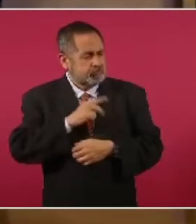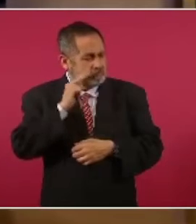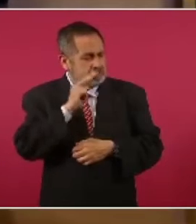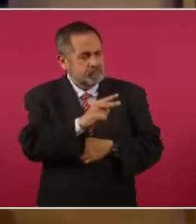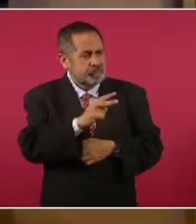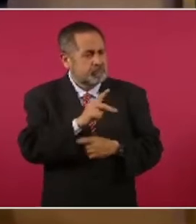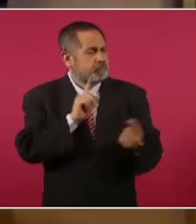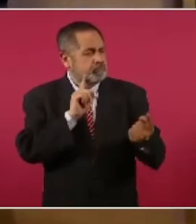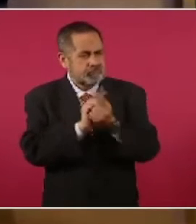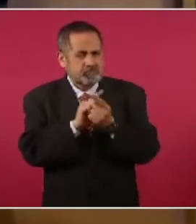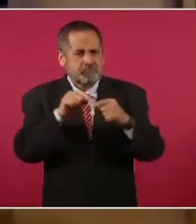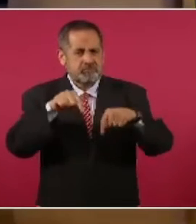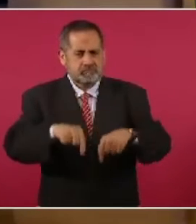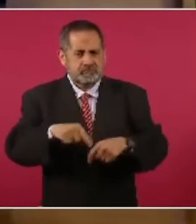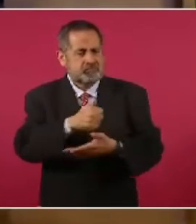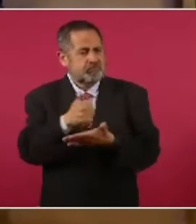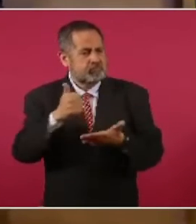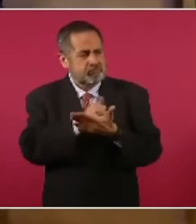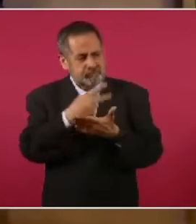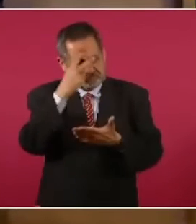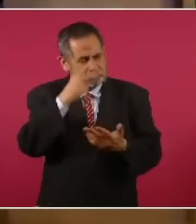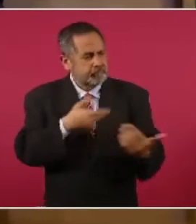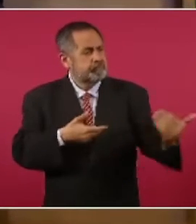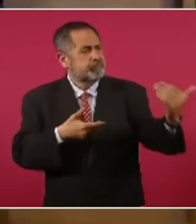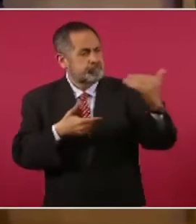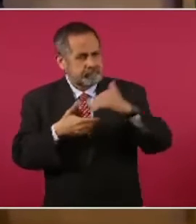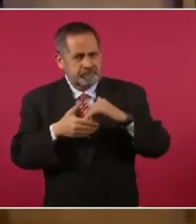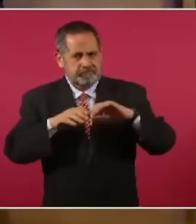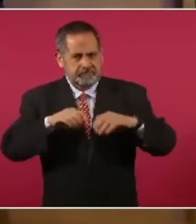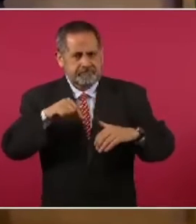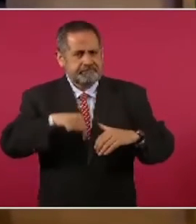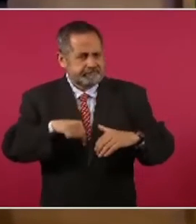nos encontráramos aquí en la Ciudad de México,